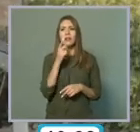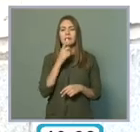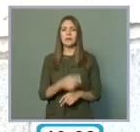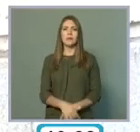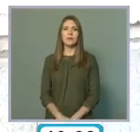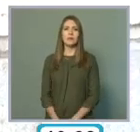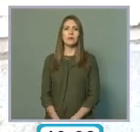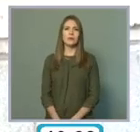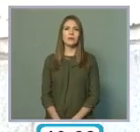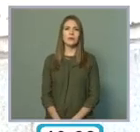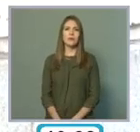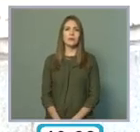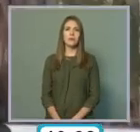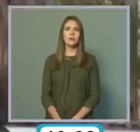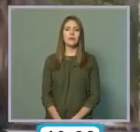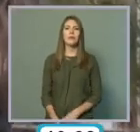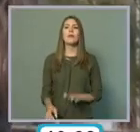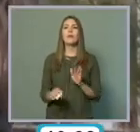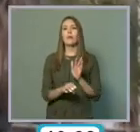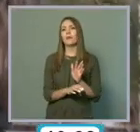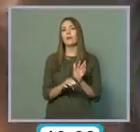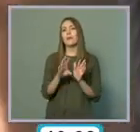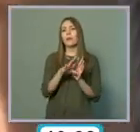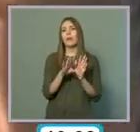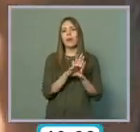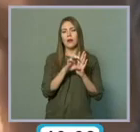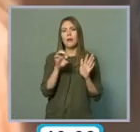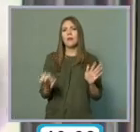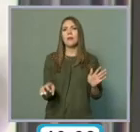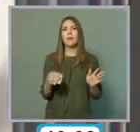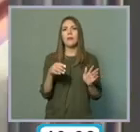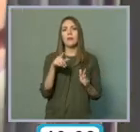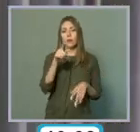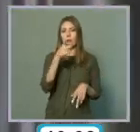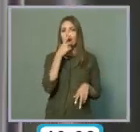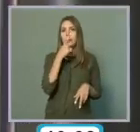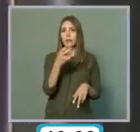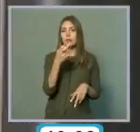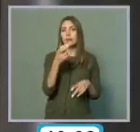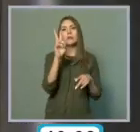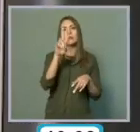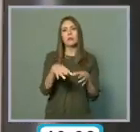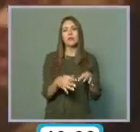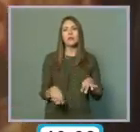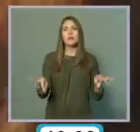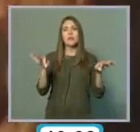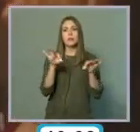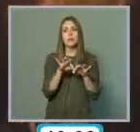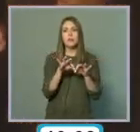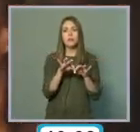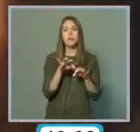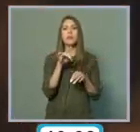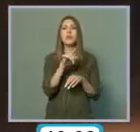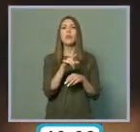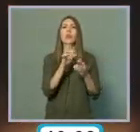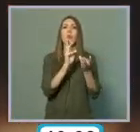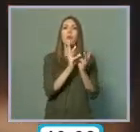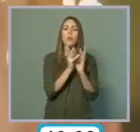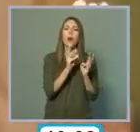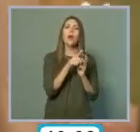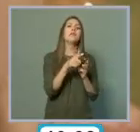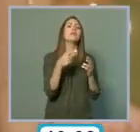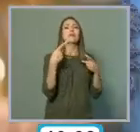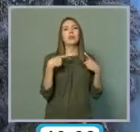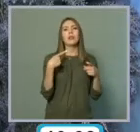a decir algo escandaloso. Por favor. Porque justo lo que dices es bien importante. En los grupos de WhatsApp tú estás con gente cercana, del trabajo, de la Sí.